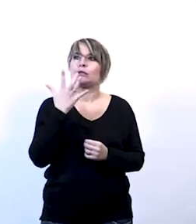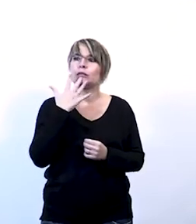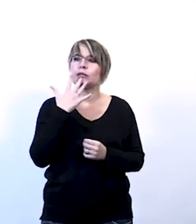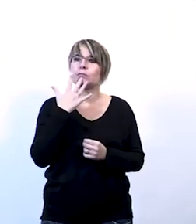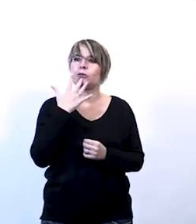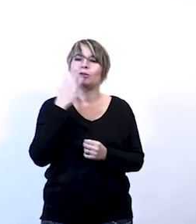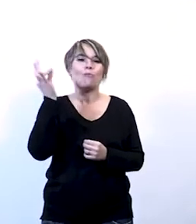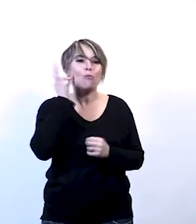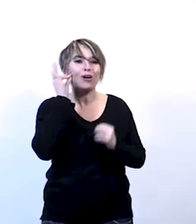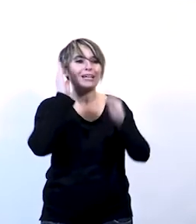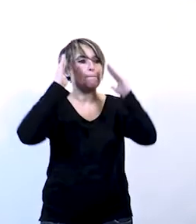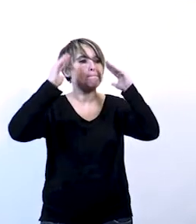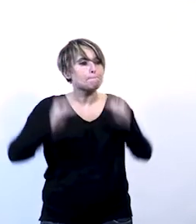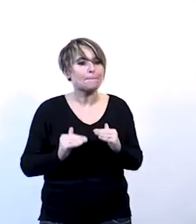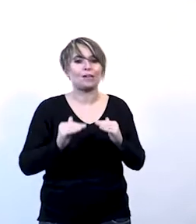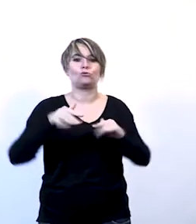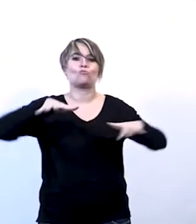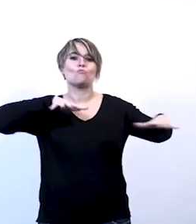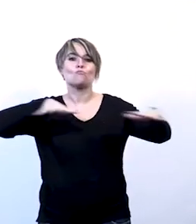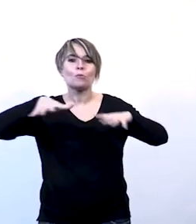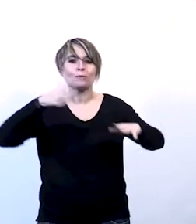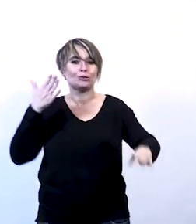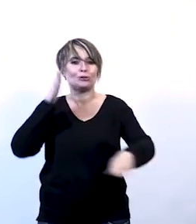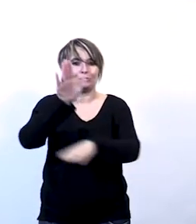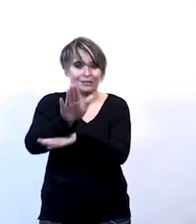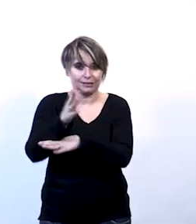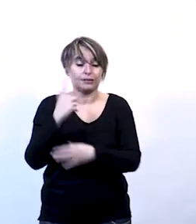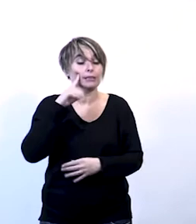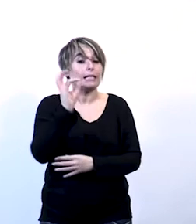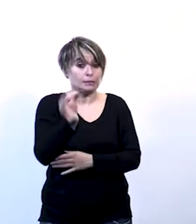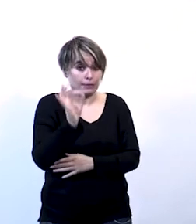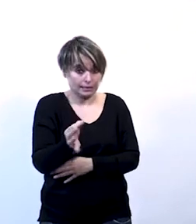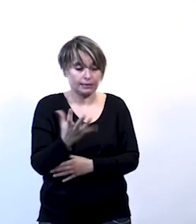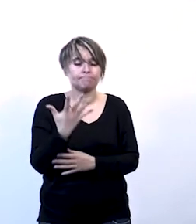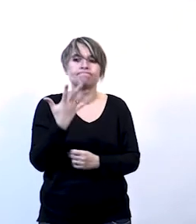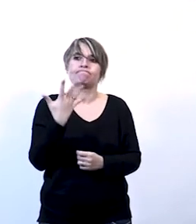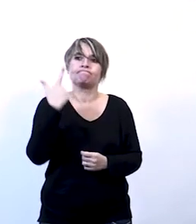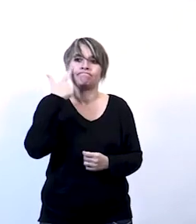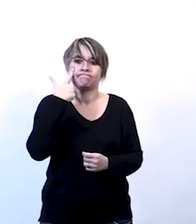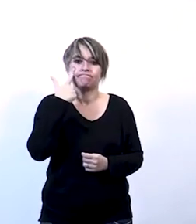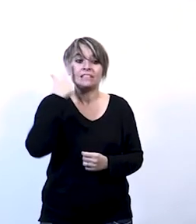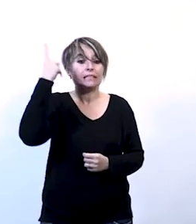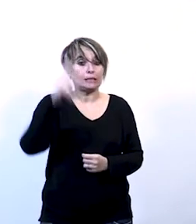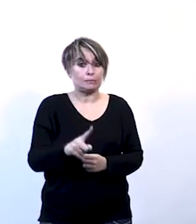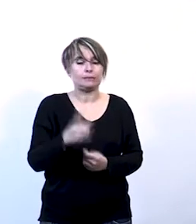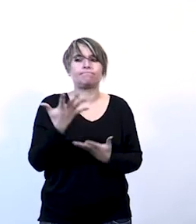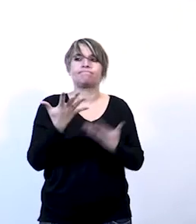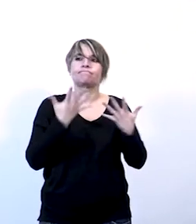y menos de las mujeres que ese movimiento quiere representar, es verdad, porque también al mismo